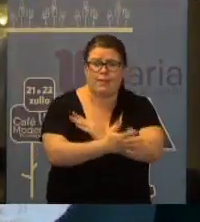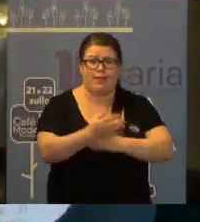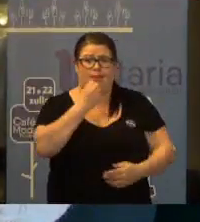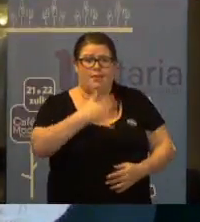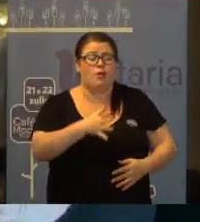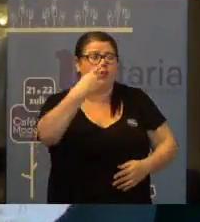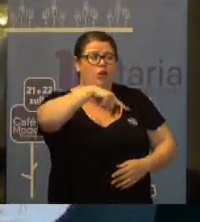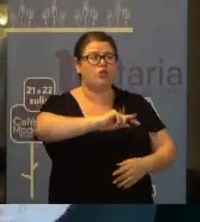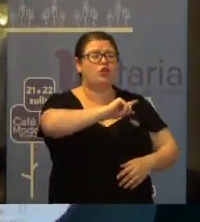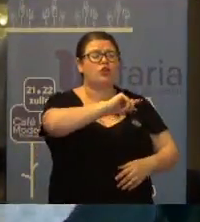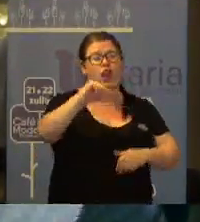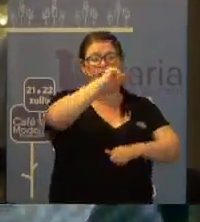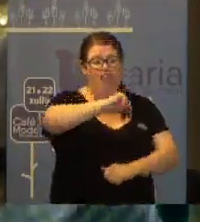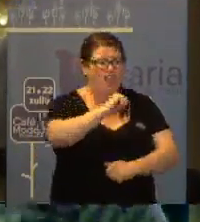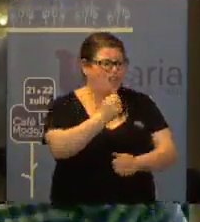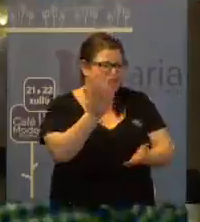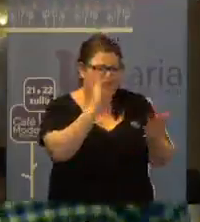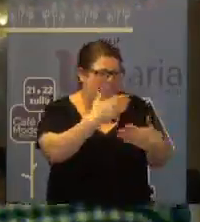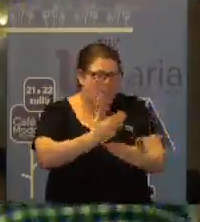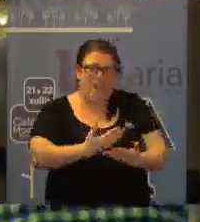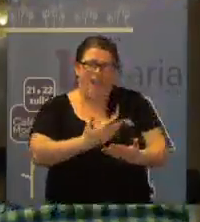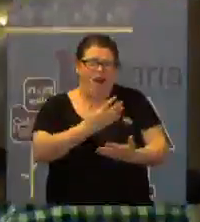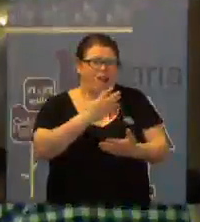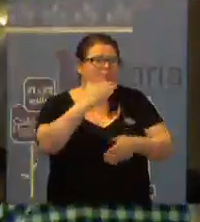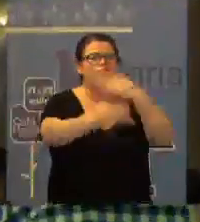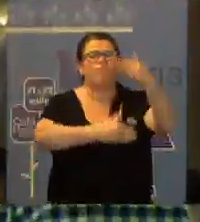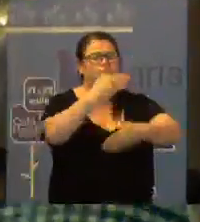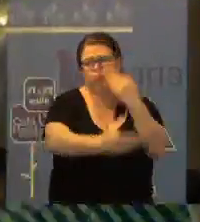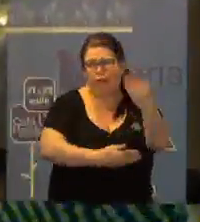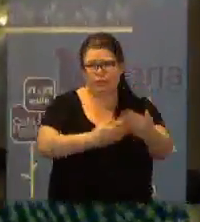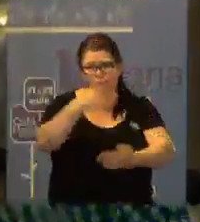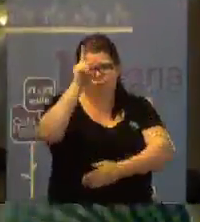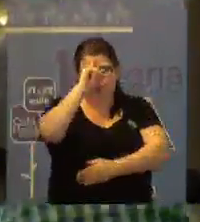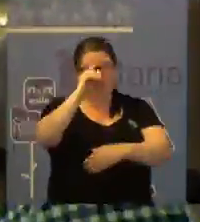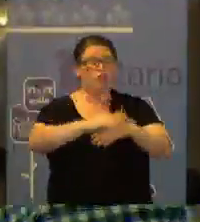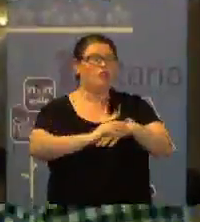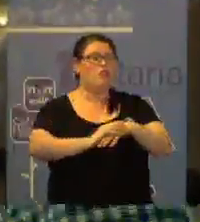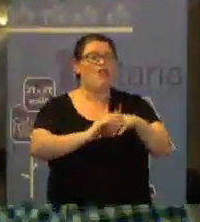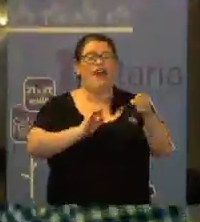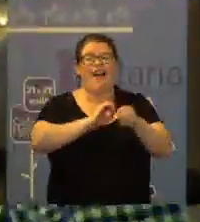se somos tan líquidos que non temos nada, non sei como vamos a avanzar. Podemos ser gaseosos xa.